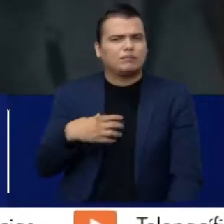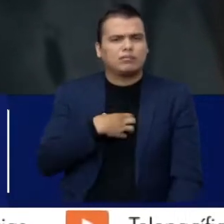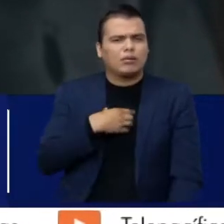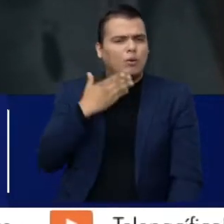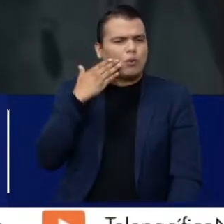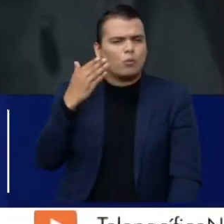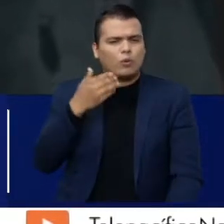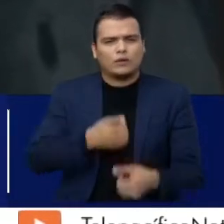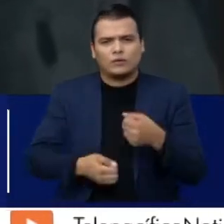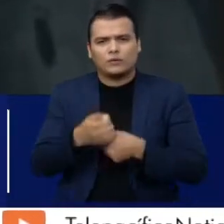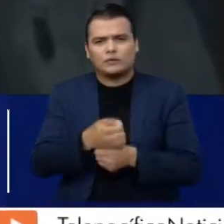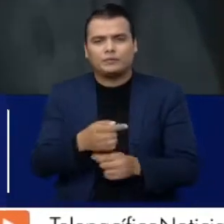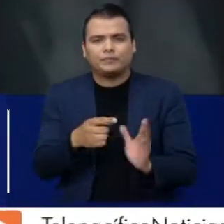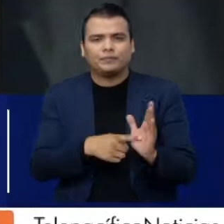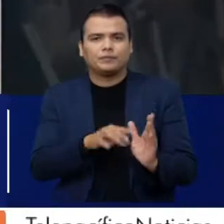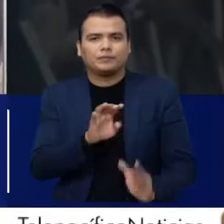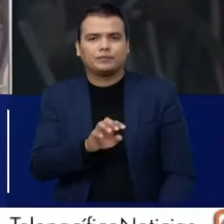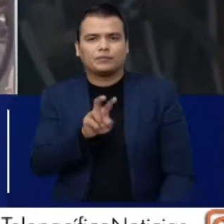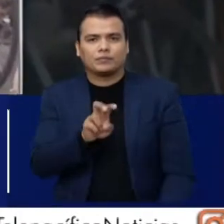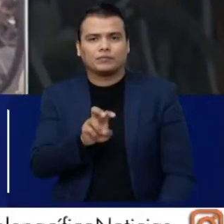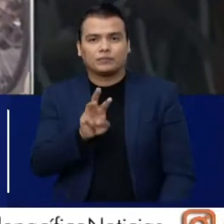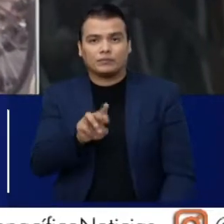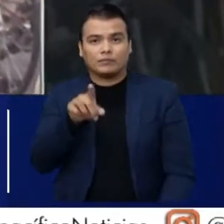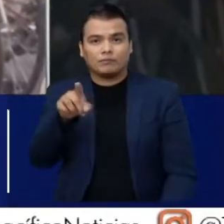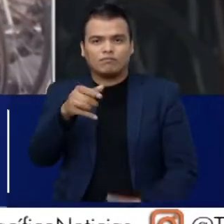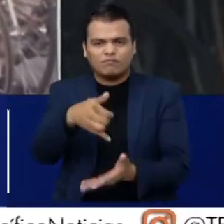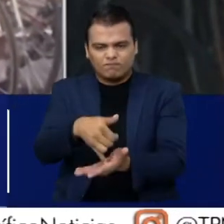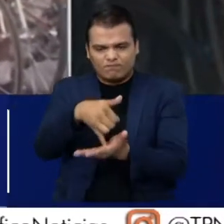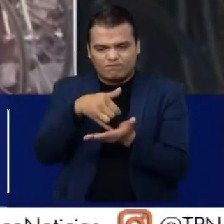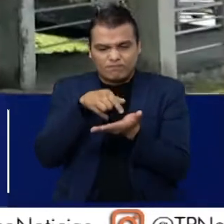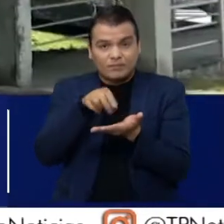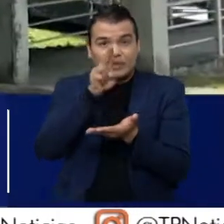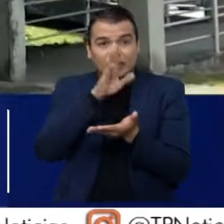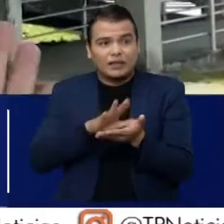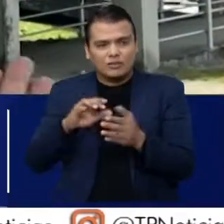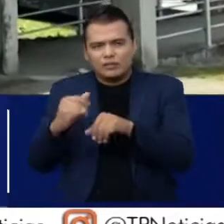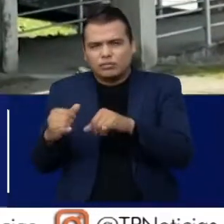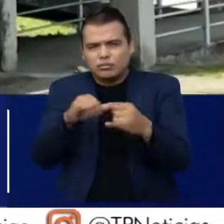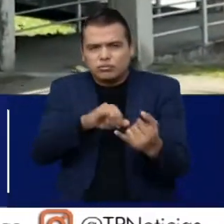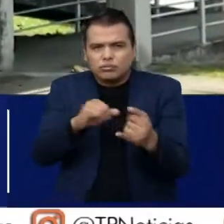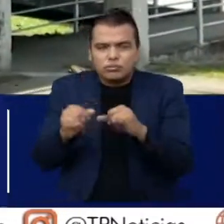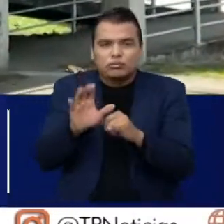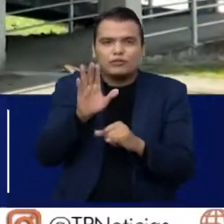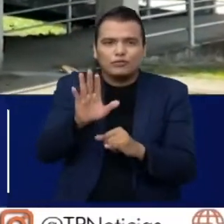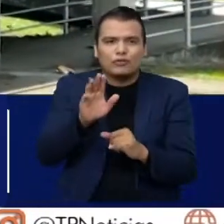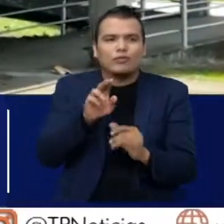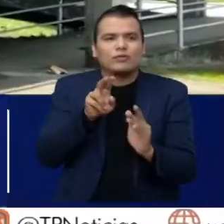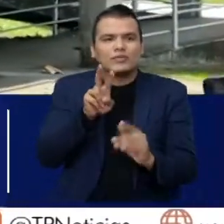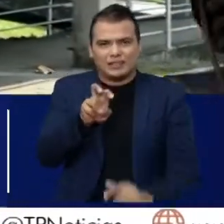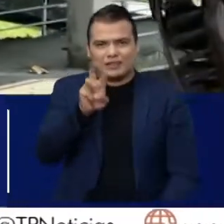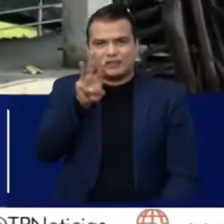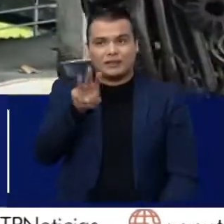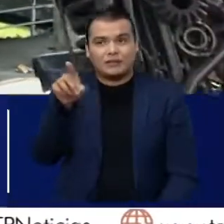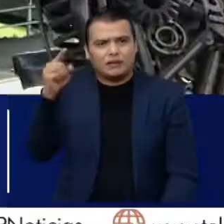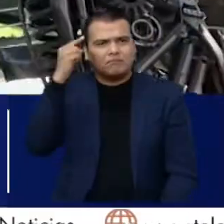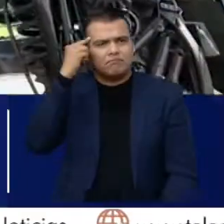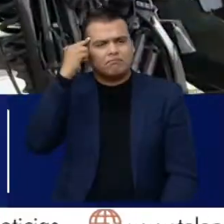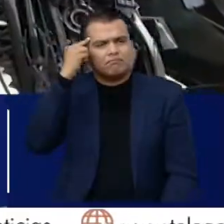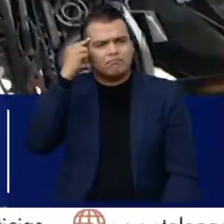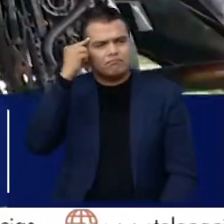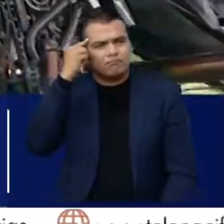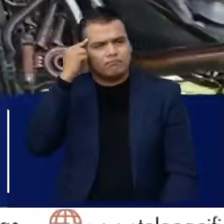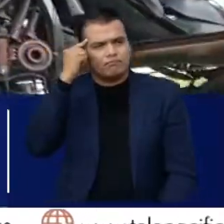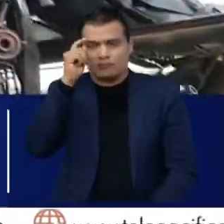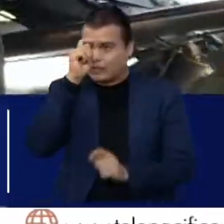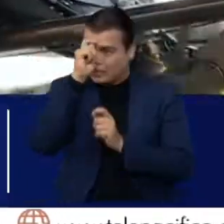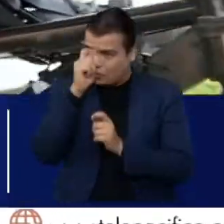en 1973 cuando alzó el trofeo del Nacional de Ruta. Luis H. Díaz era de los que creía que los homenajes